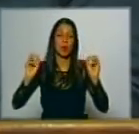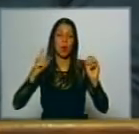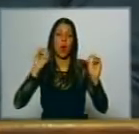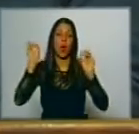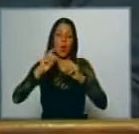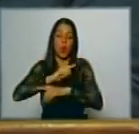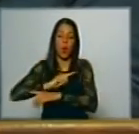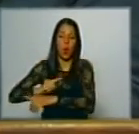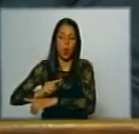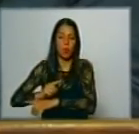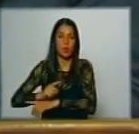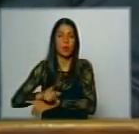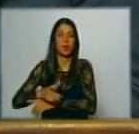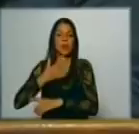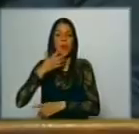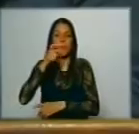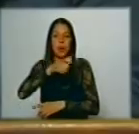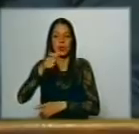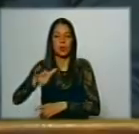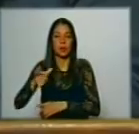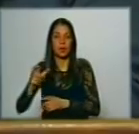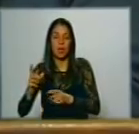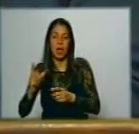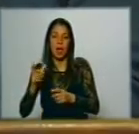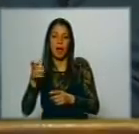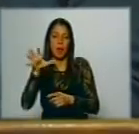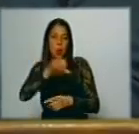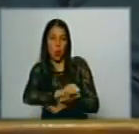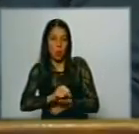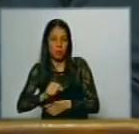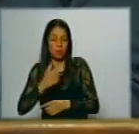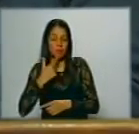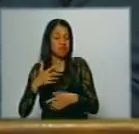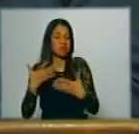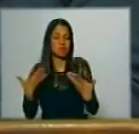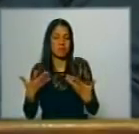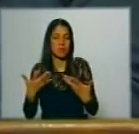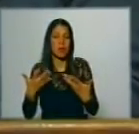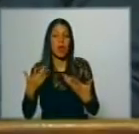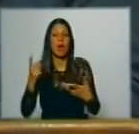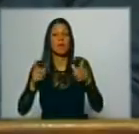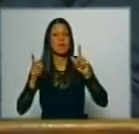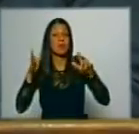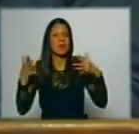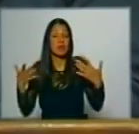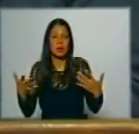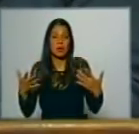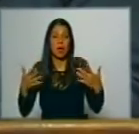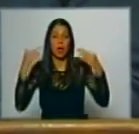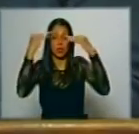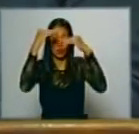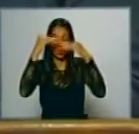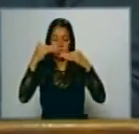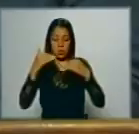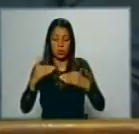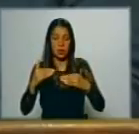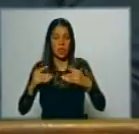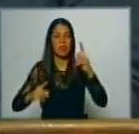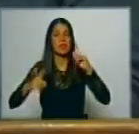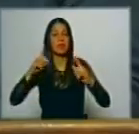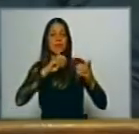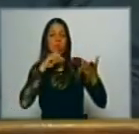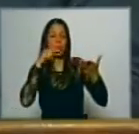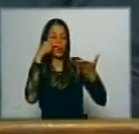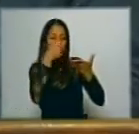obligatorio y accesible a los particulares, pudiéndose establecer subcategorías dentro de dicho